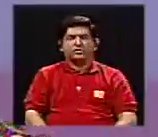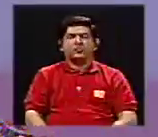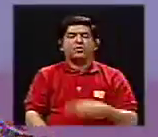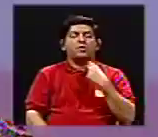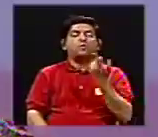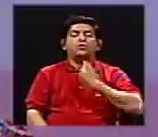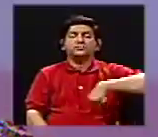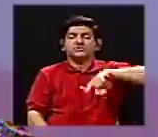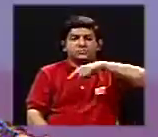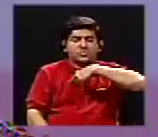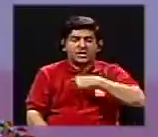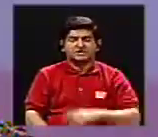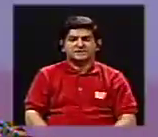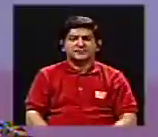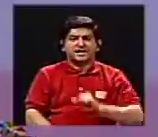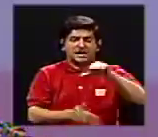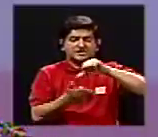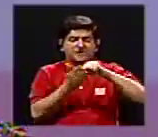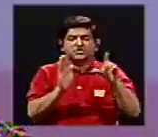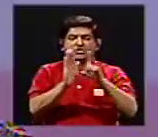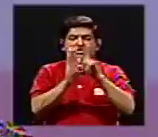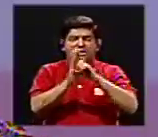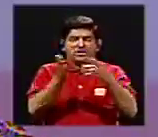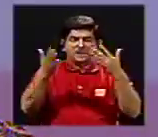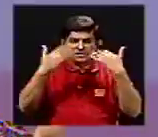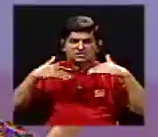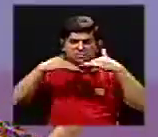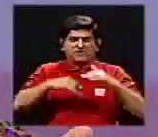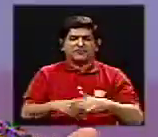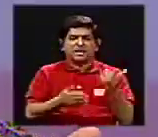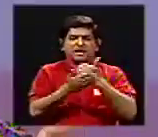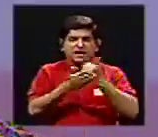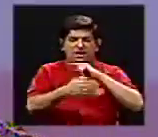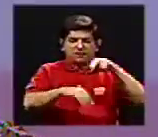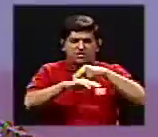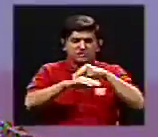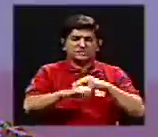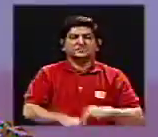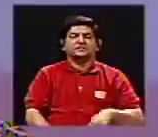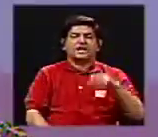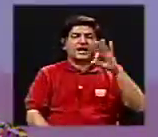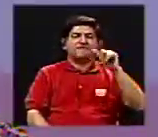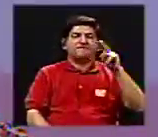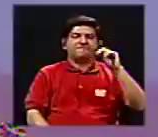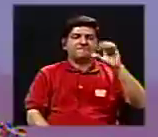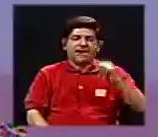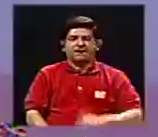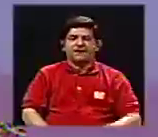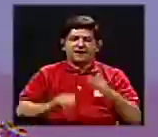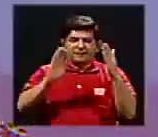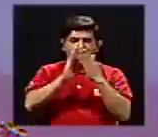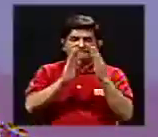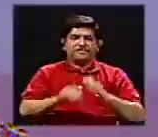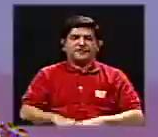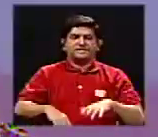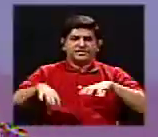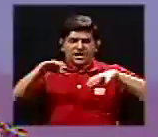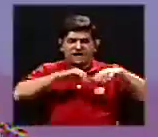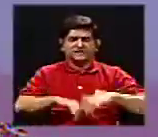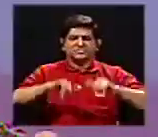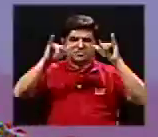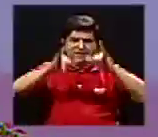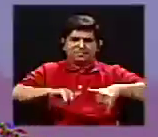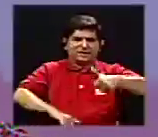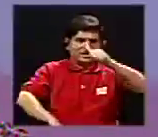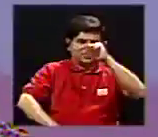Voces Nuestras. Está el Centro de Derecho Ambiental y Recursos Naturales. Está FANCA, que es el Frente de Acción para la Conservación